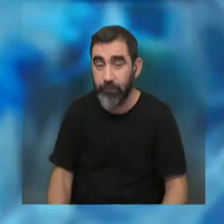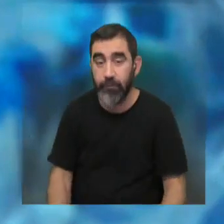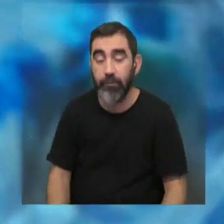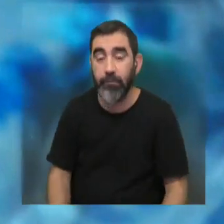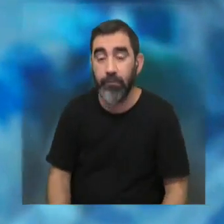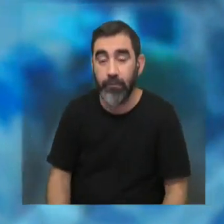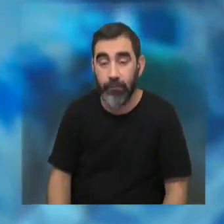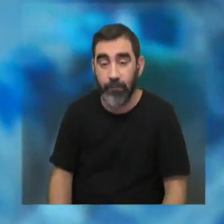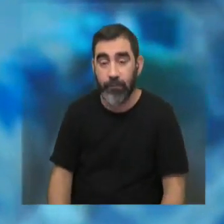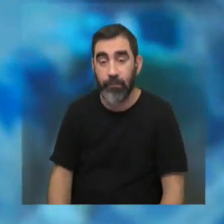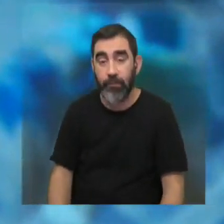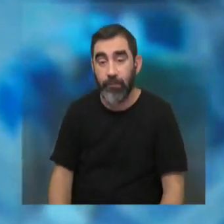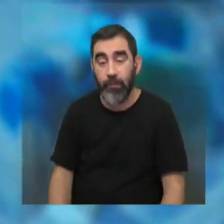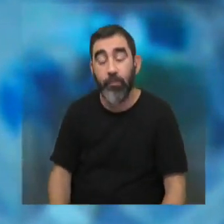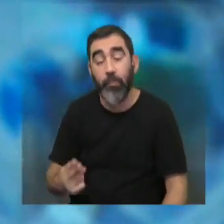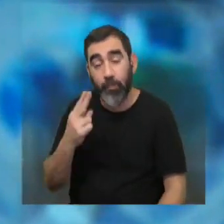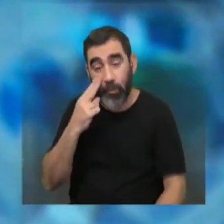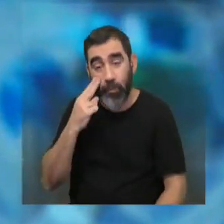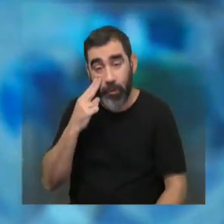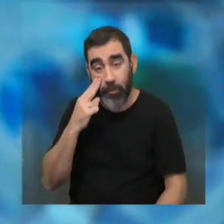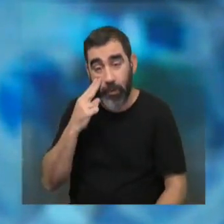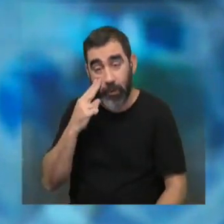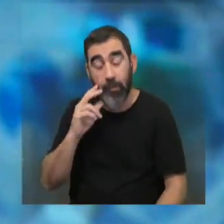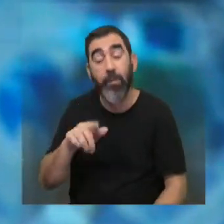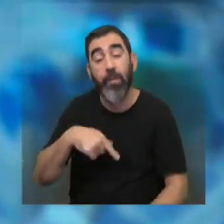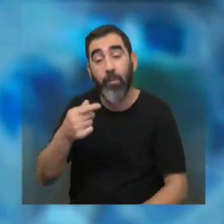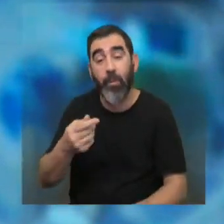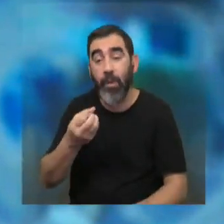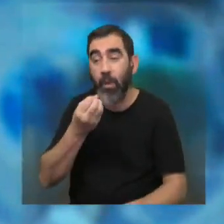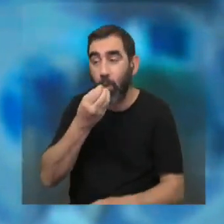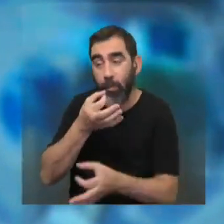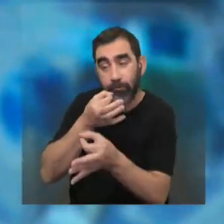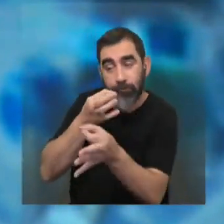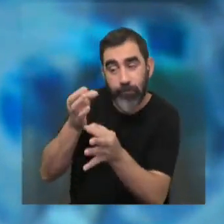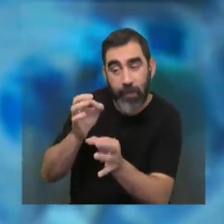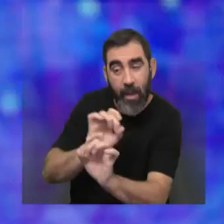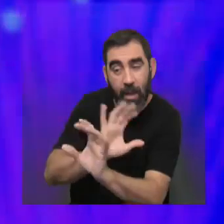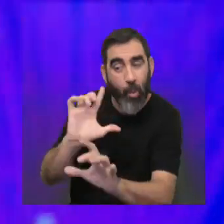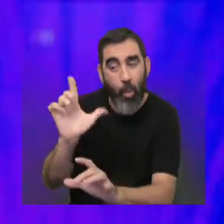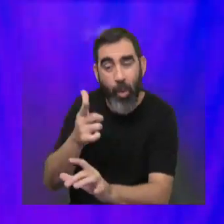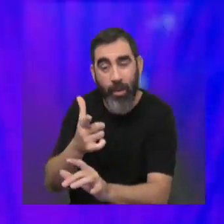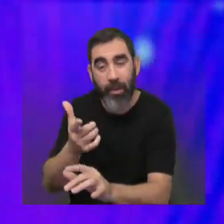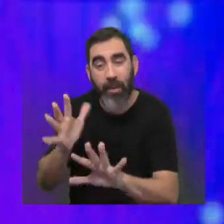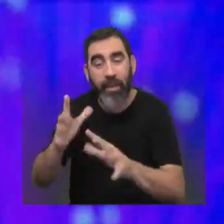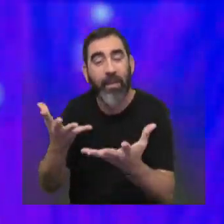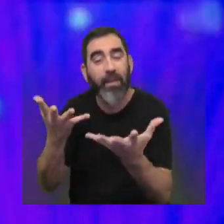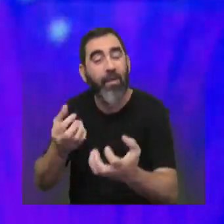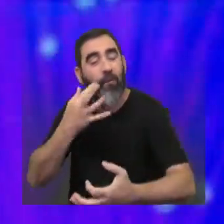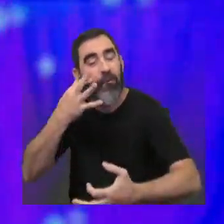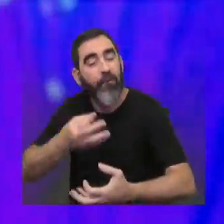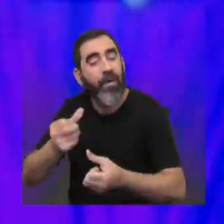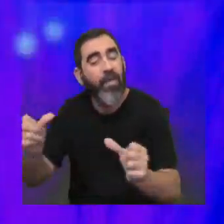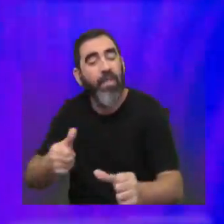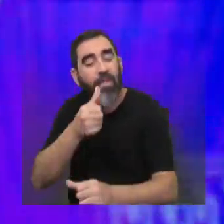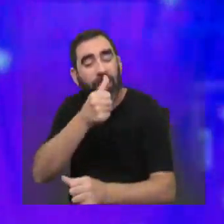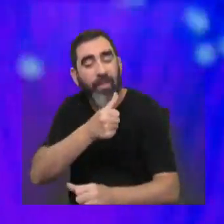estaban comentando, son problemas para los cuales uno no tiene una buena especificación, una buena definición de lo que uno quiere realmente estar